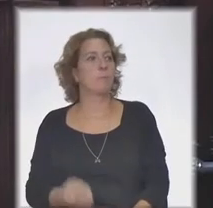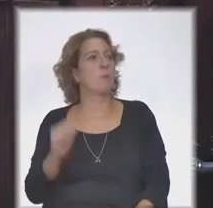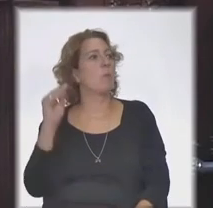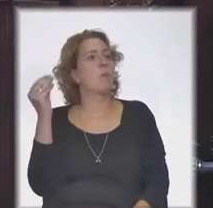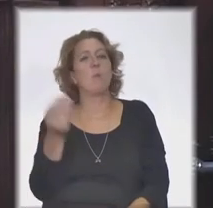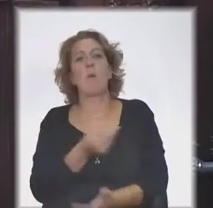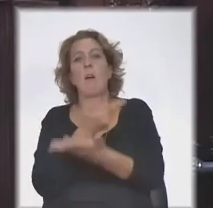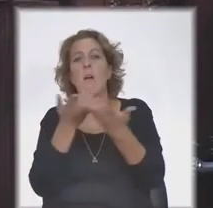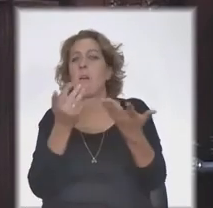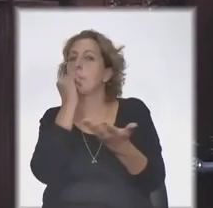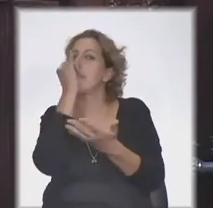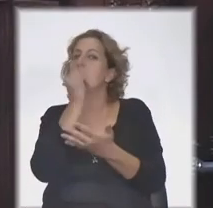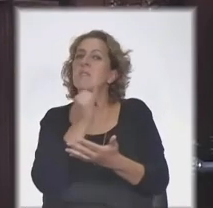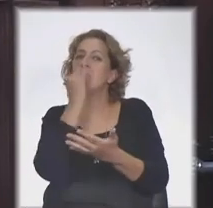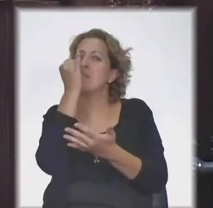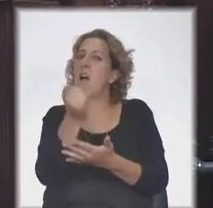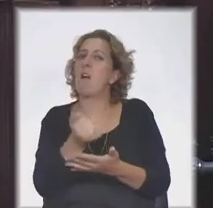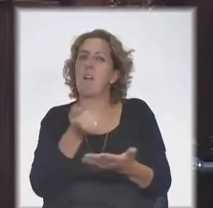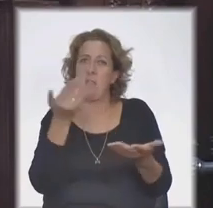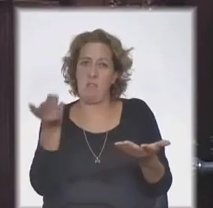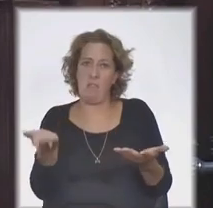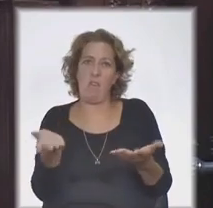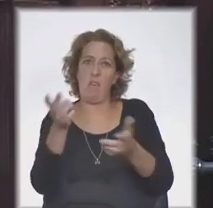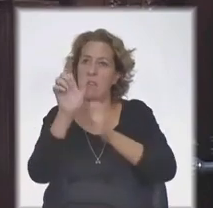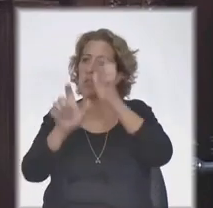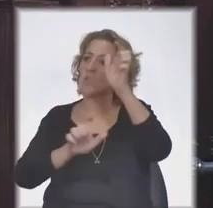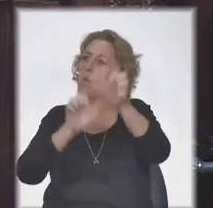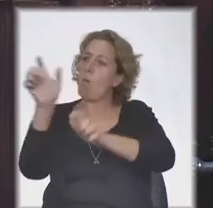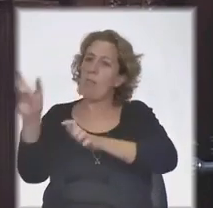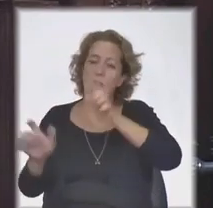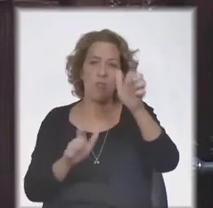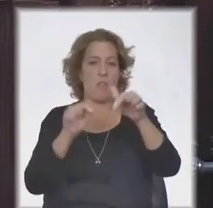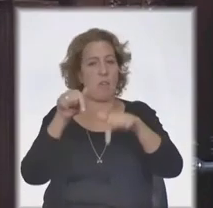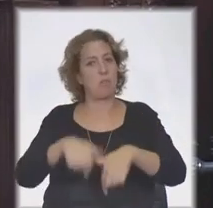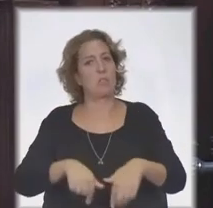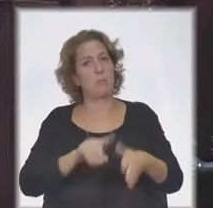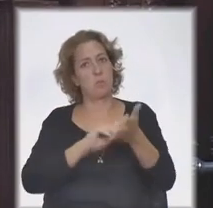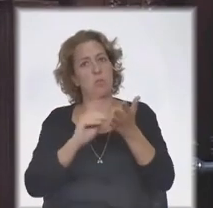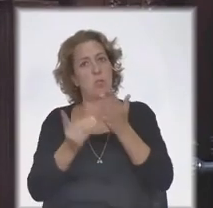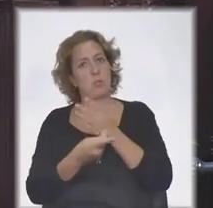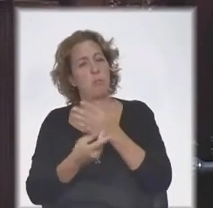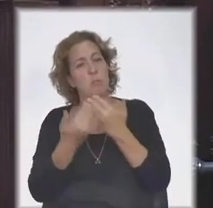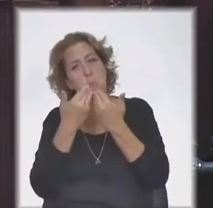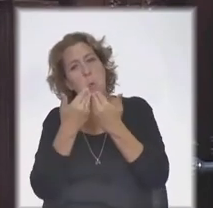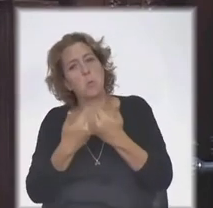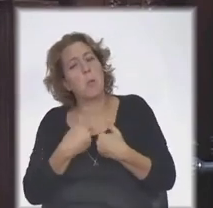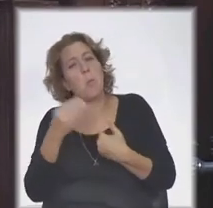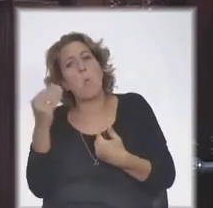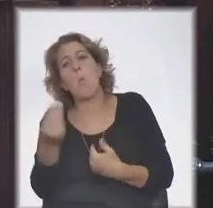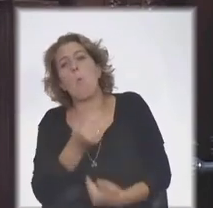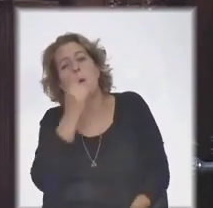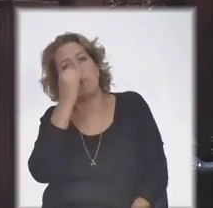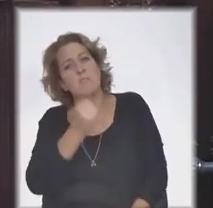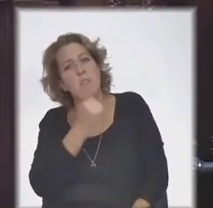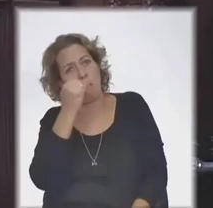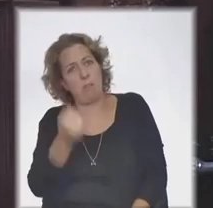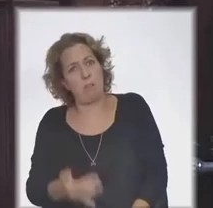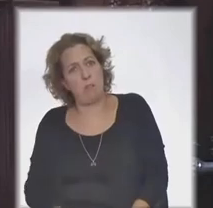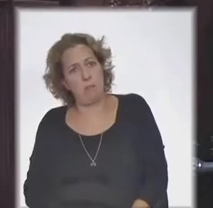¿Cuáles son los mensajes que se están dando a la ciudadanía con este proyecto? Nos preguntamos, ¿cuáles son esos mensajes?